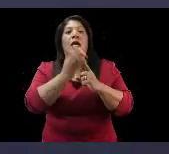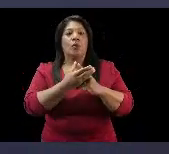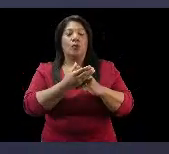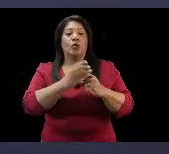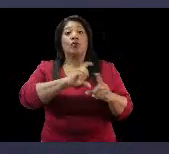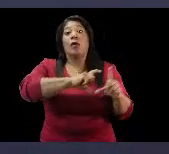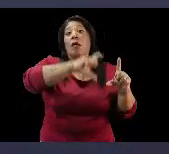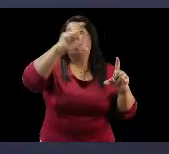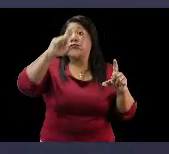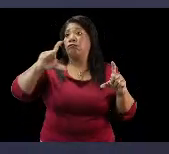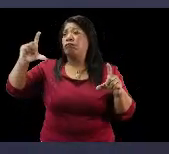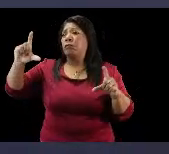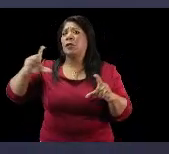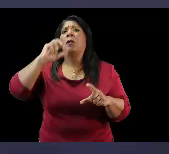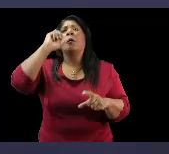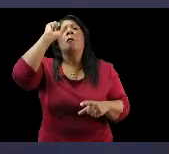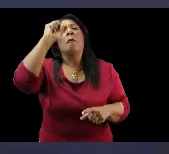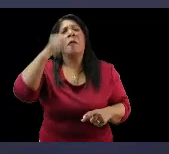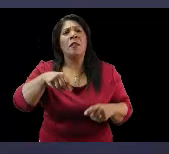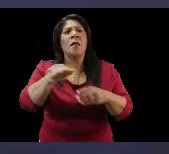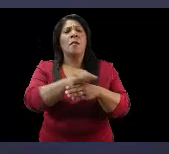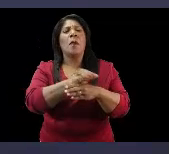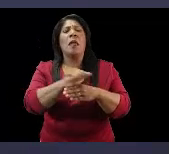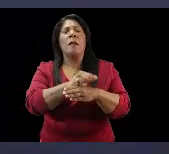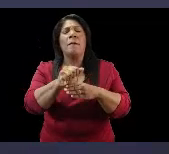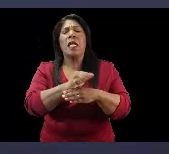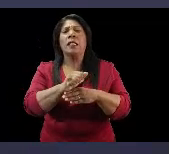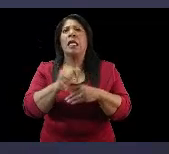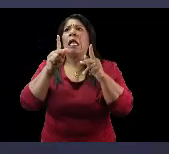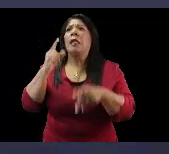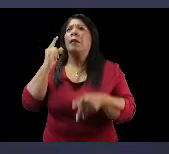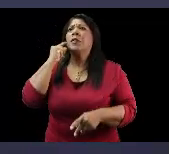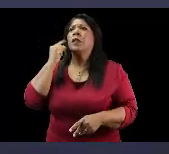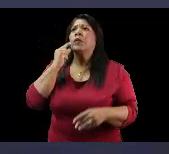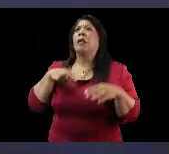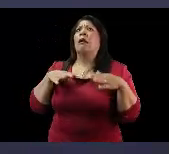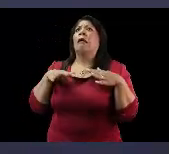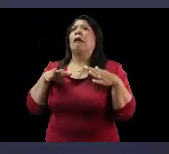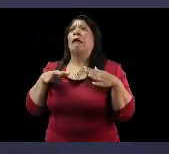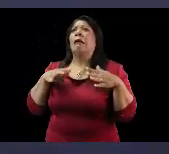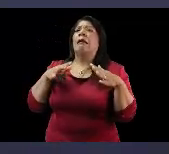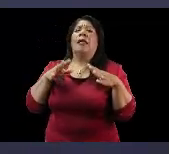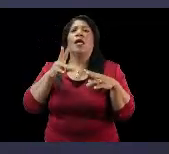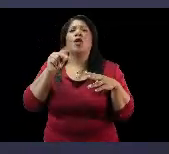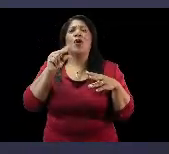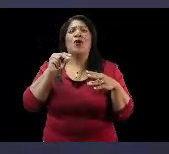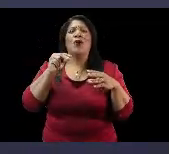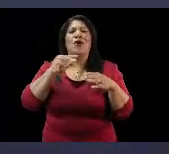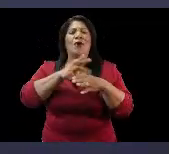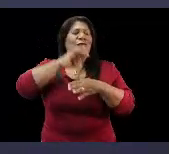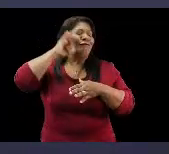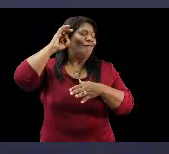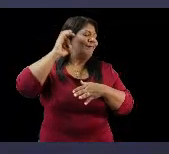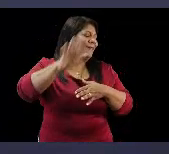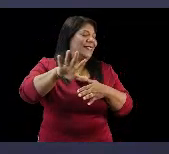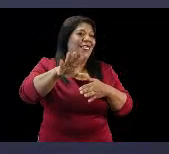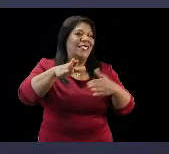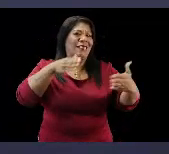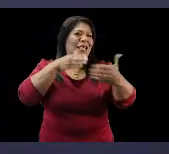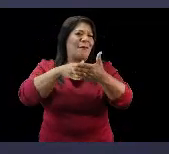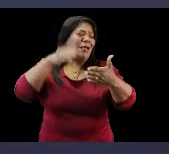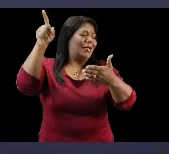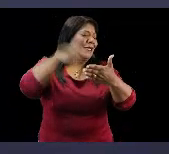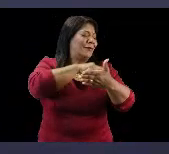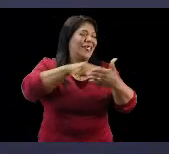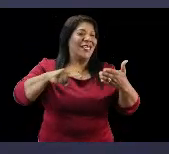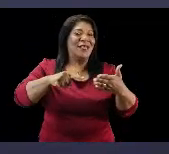cultura nacional lo podemos poner en práctica y eliminar esa barrera de que vemos una persona sobre ellos, no sabe hablar lengua de señas. Esa es la peor actitud que